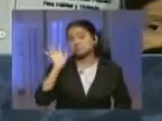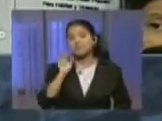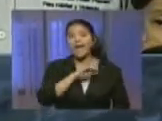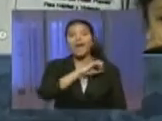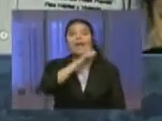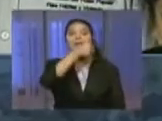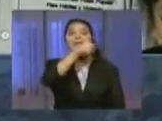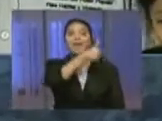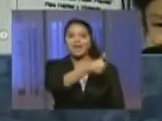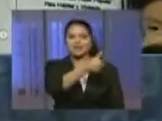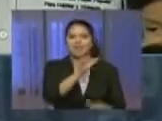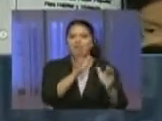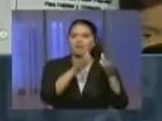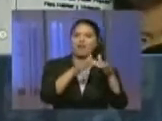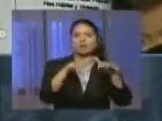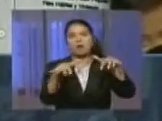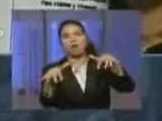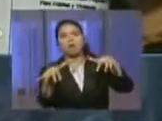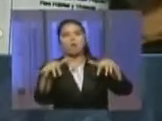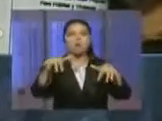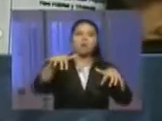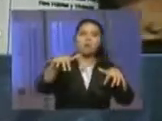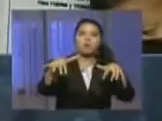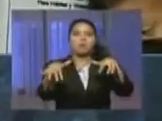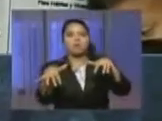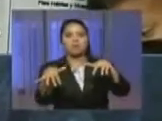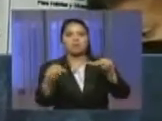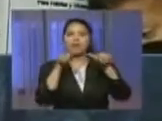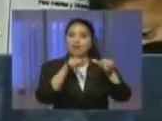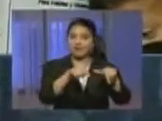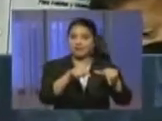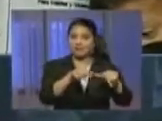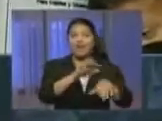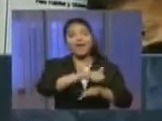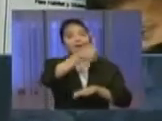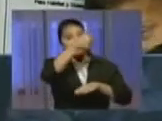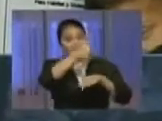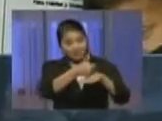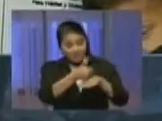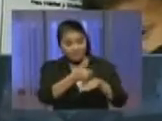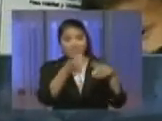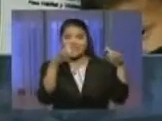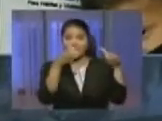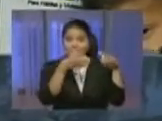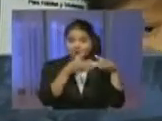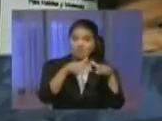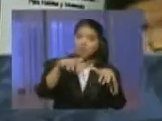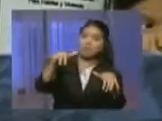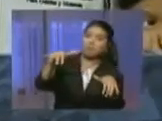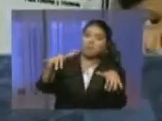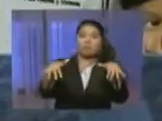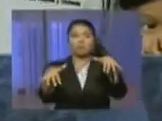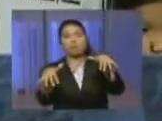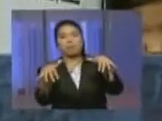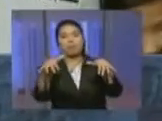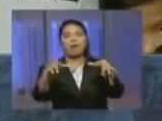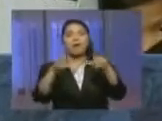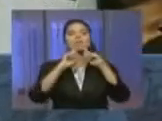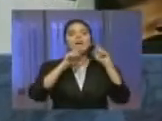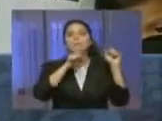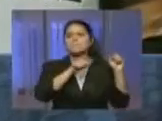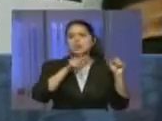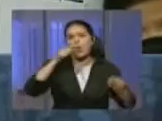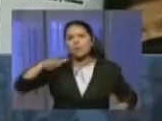la banda de los zombies Ramos al el jefe de la banda de los zombis enemigos del pueblo los